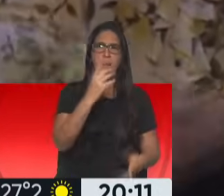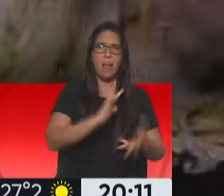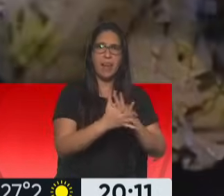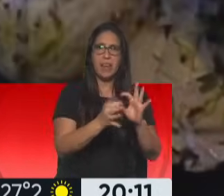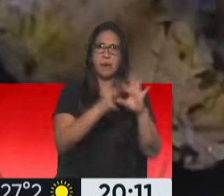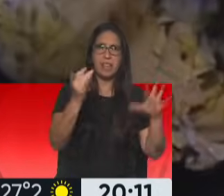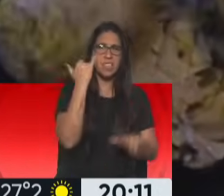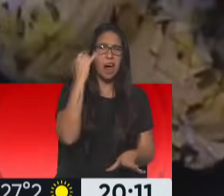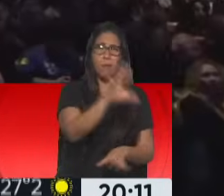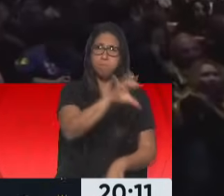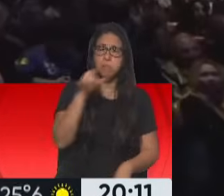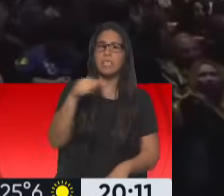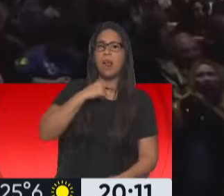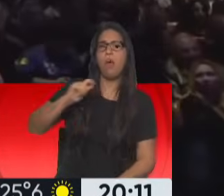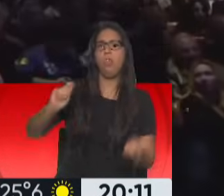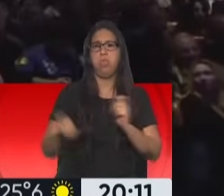libertad.